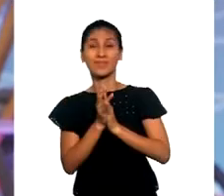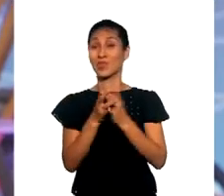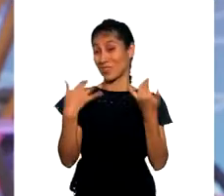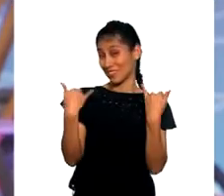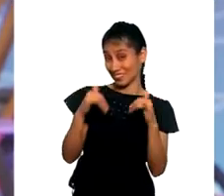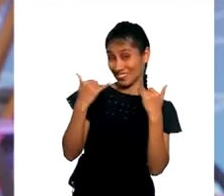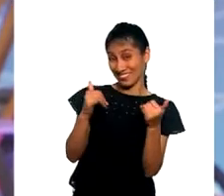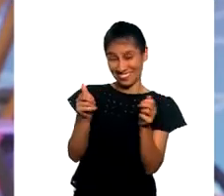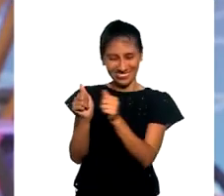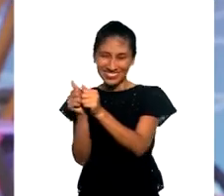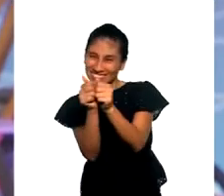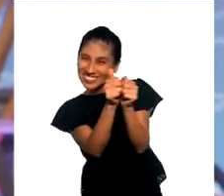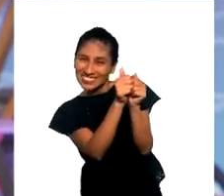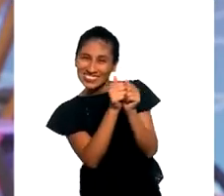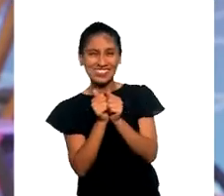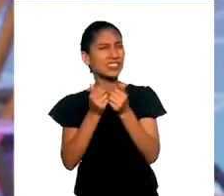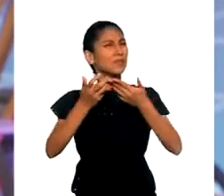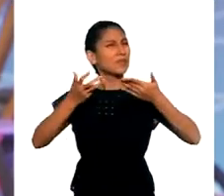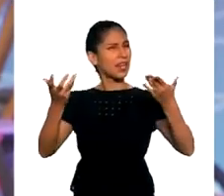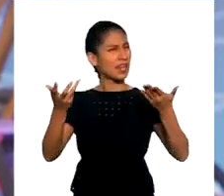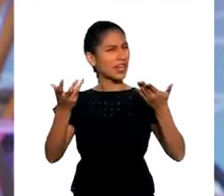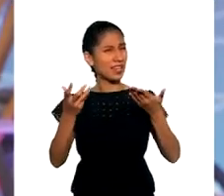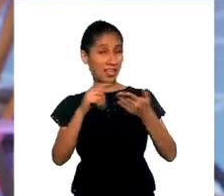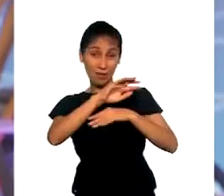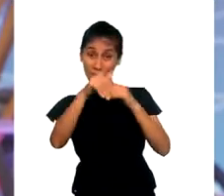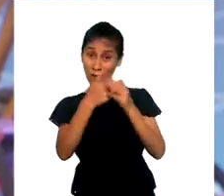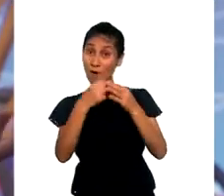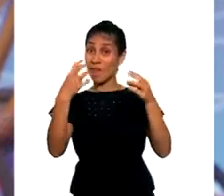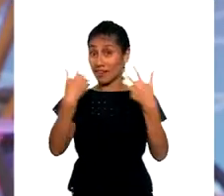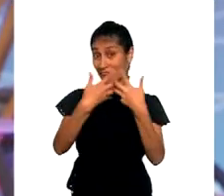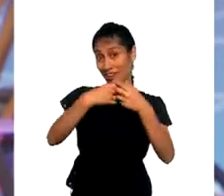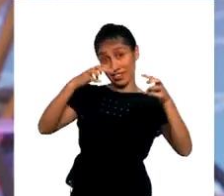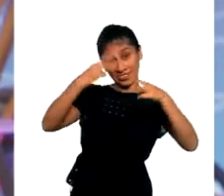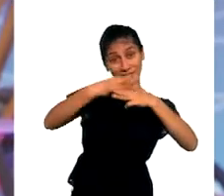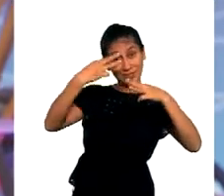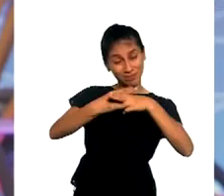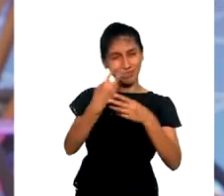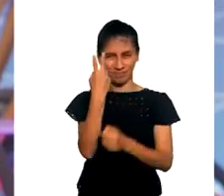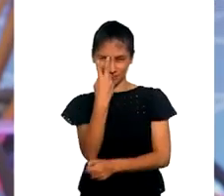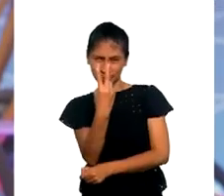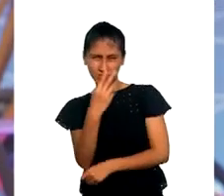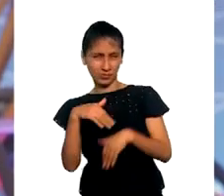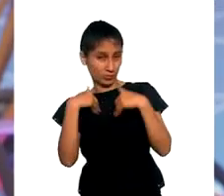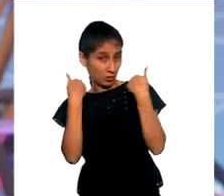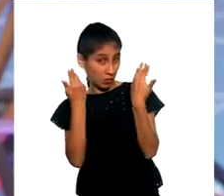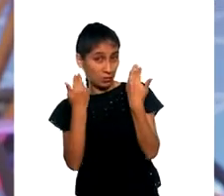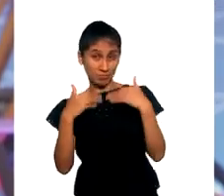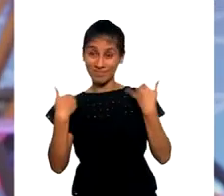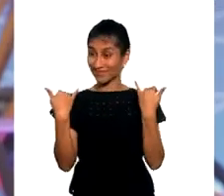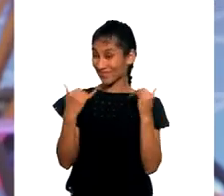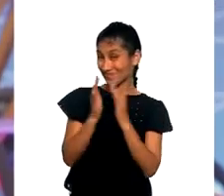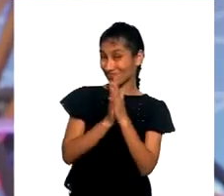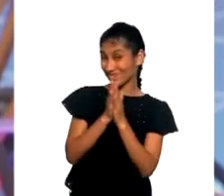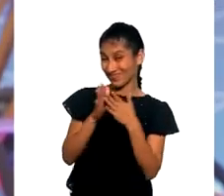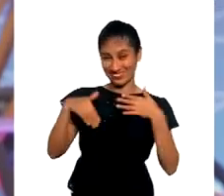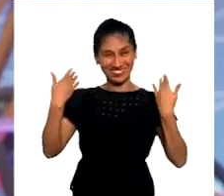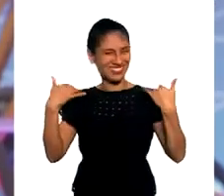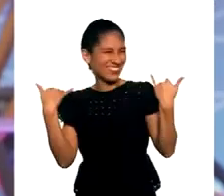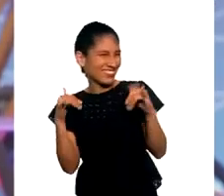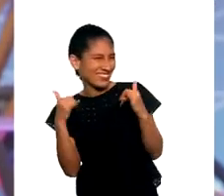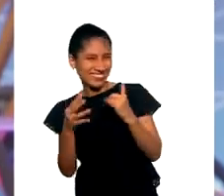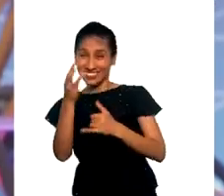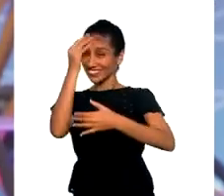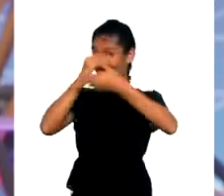jugar con ellas y ellos aplicando las matemáticas ya vimos que pueden ser divertidas para jugar